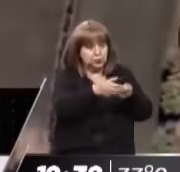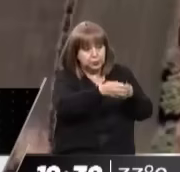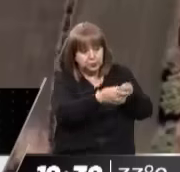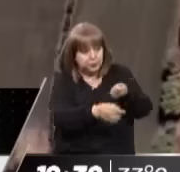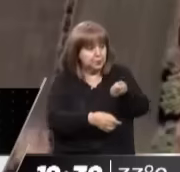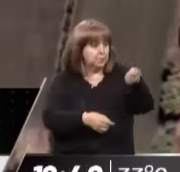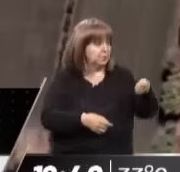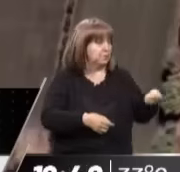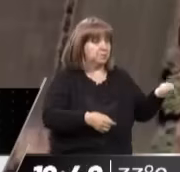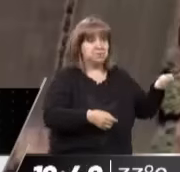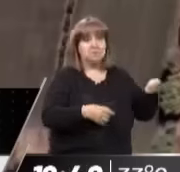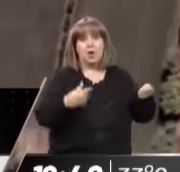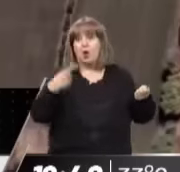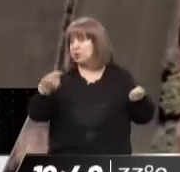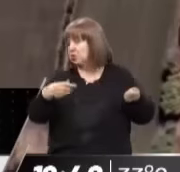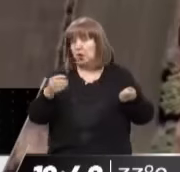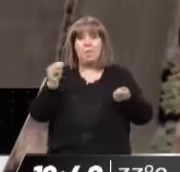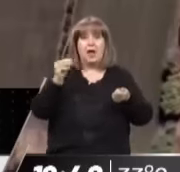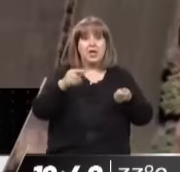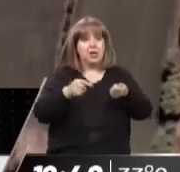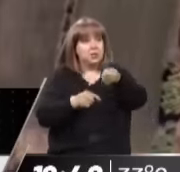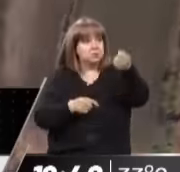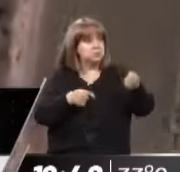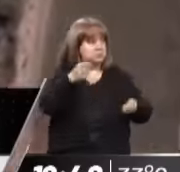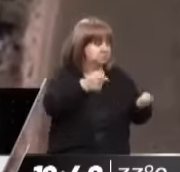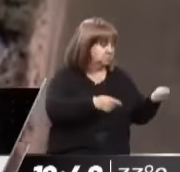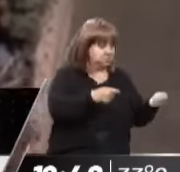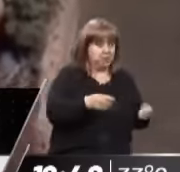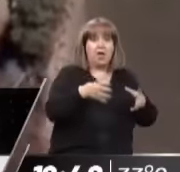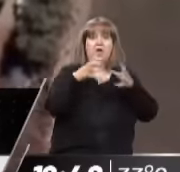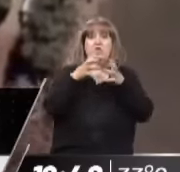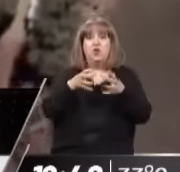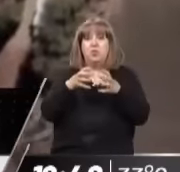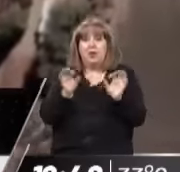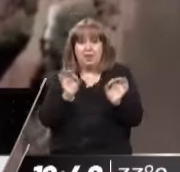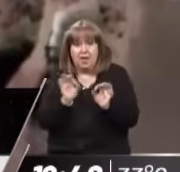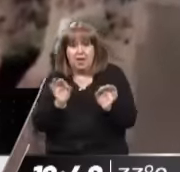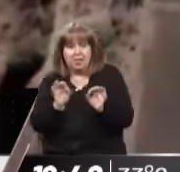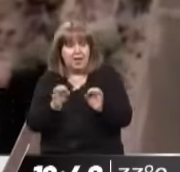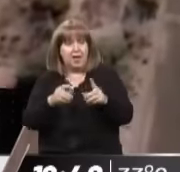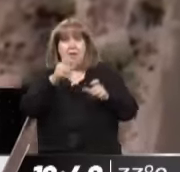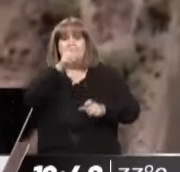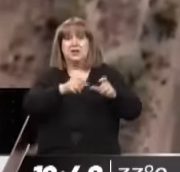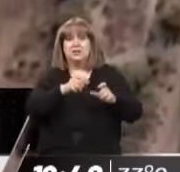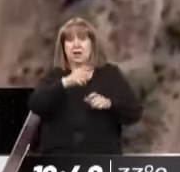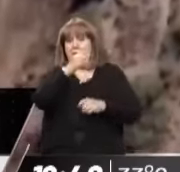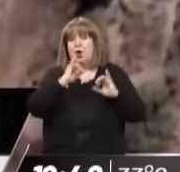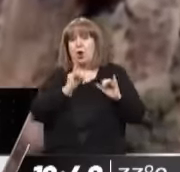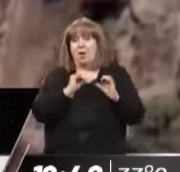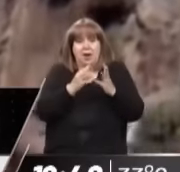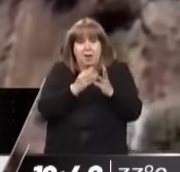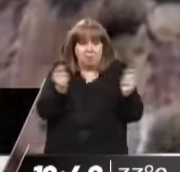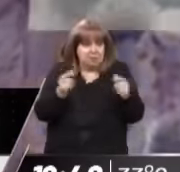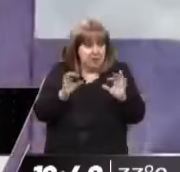especie de mismo humano. No nos olvidemos que nosotros tenemos en el lugar, en nuestro departamento y en esta zona del Bayuco, muchos mitos urbanos. Uno es